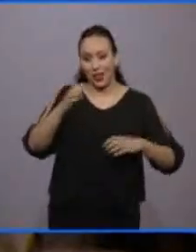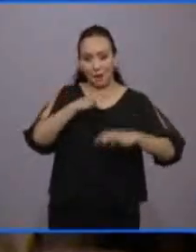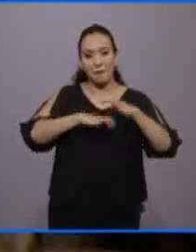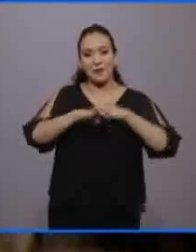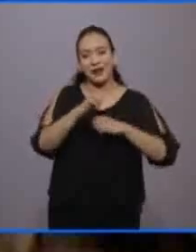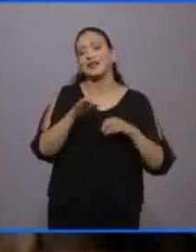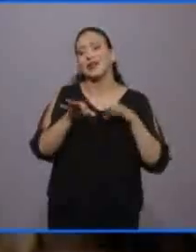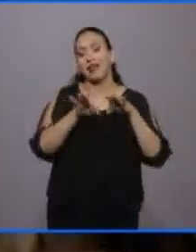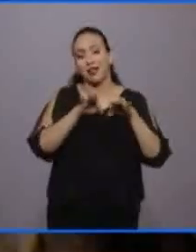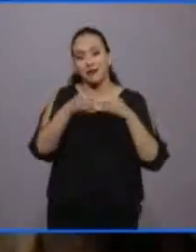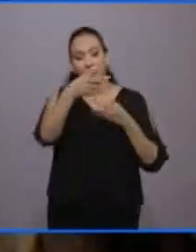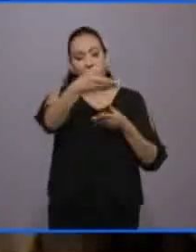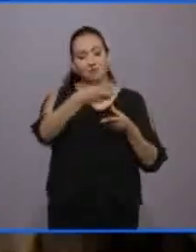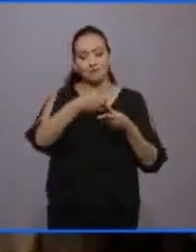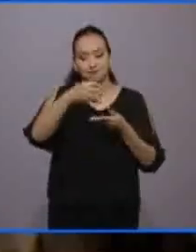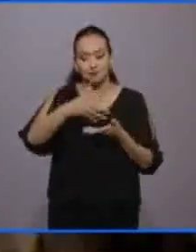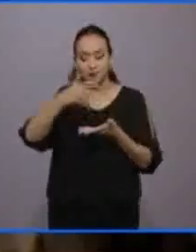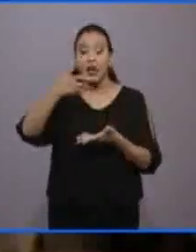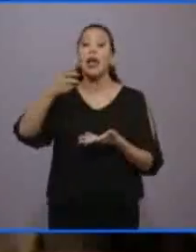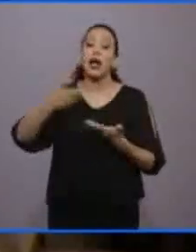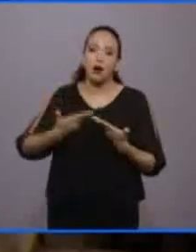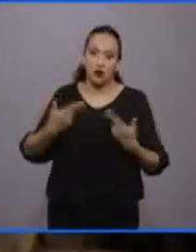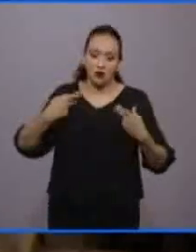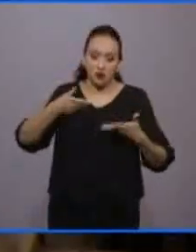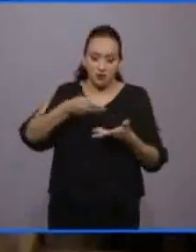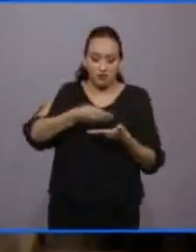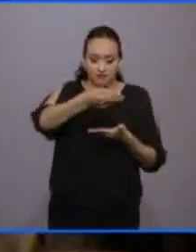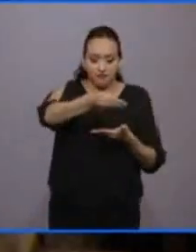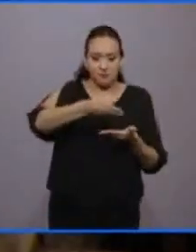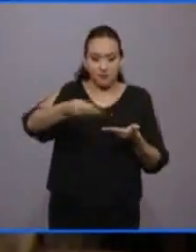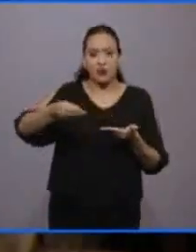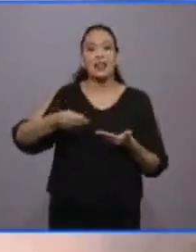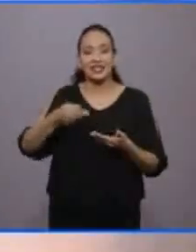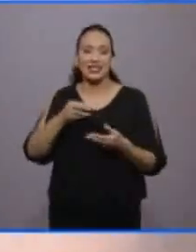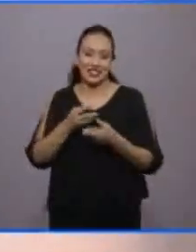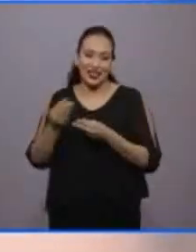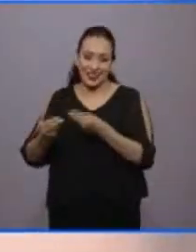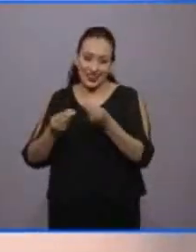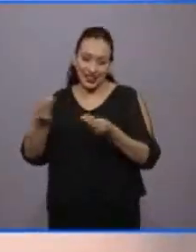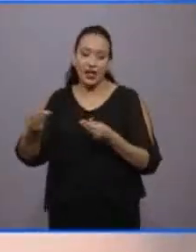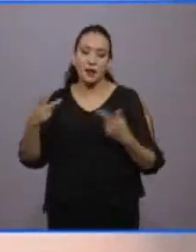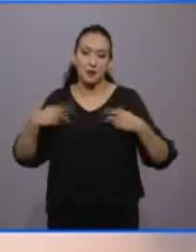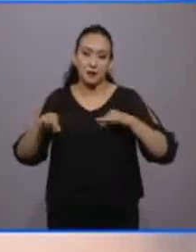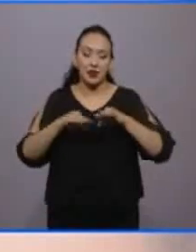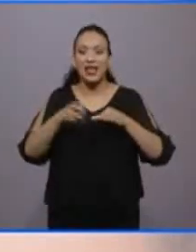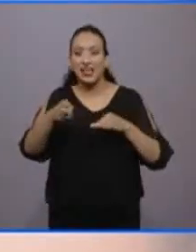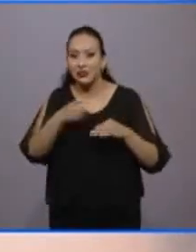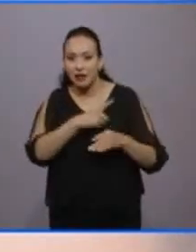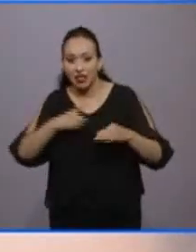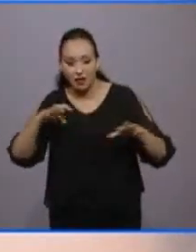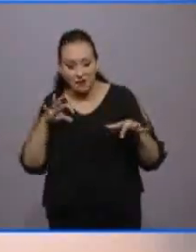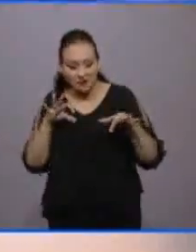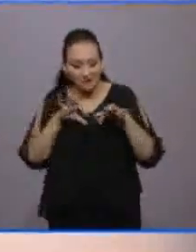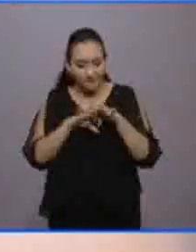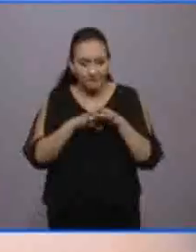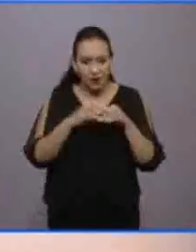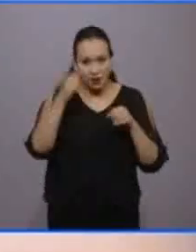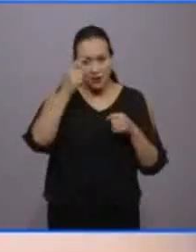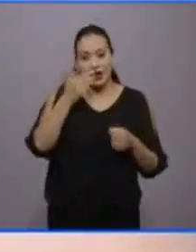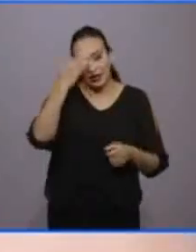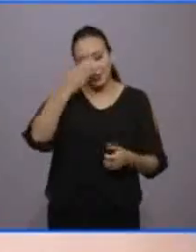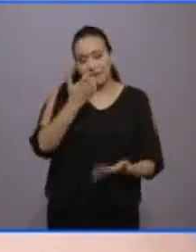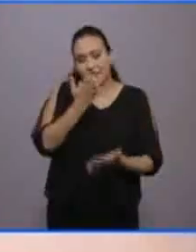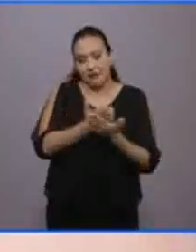es estático, sino que debe estar en constante revisión e investigación para ser acorde con las condiciones generales de la